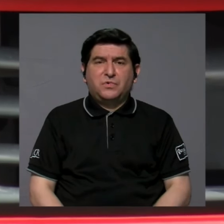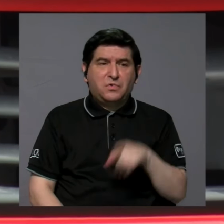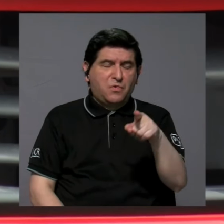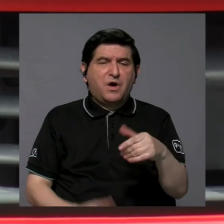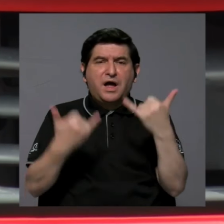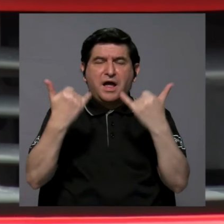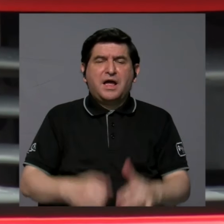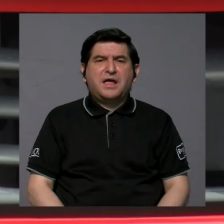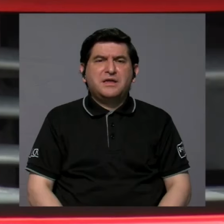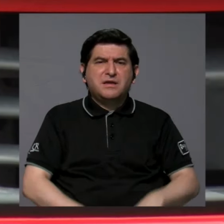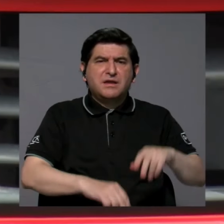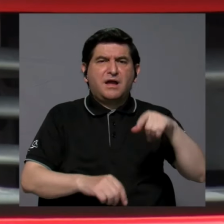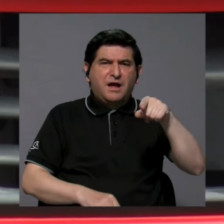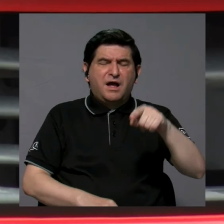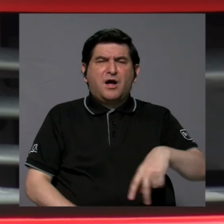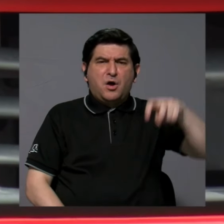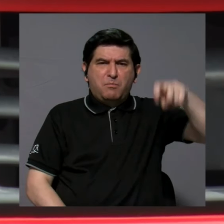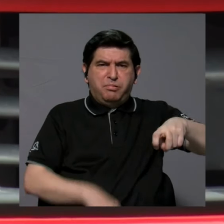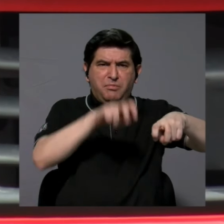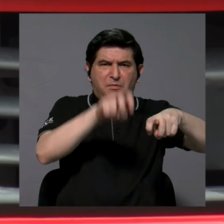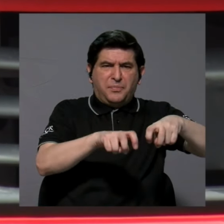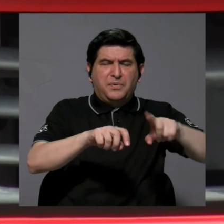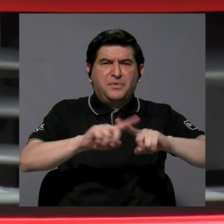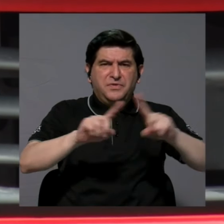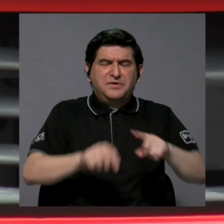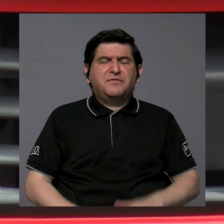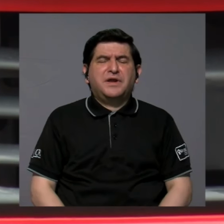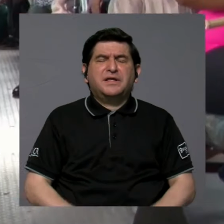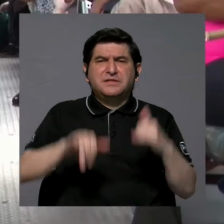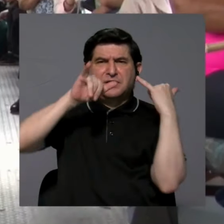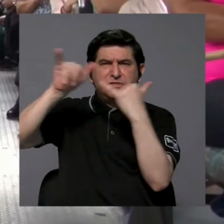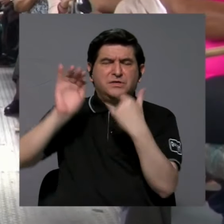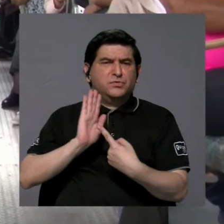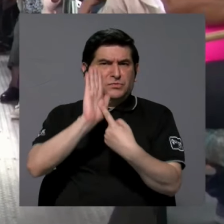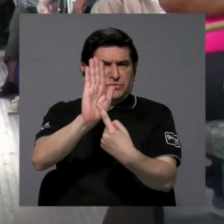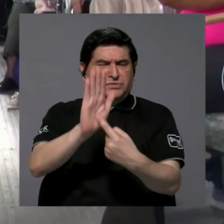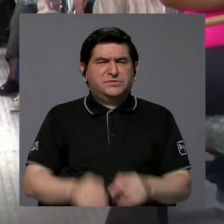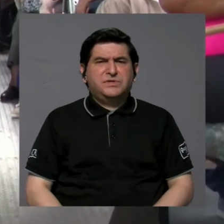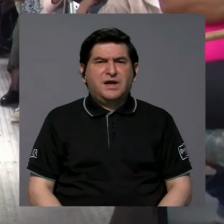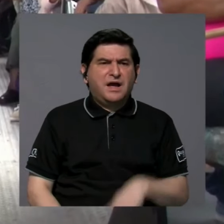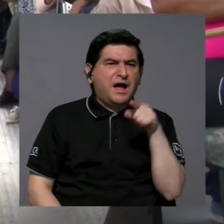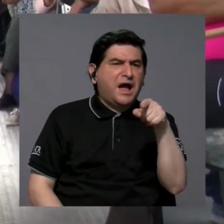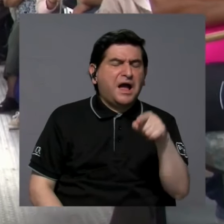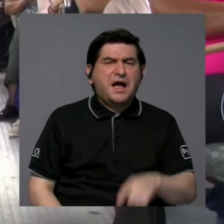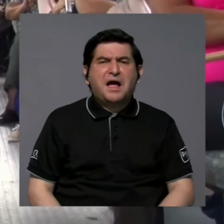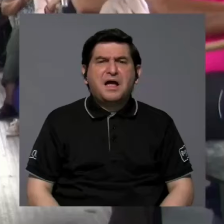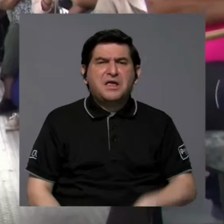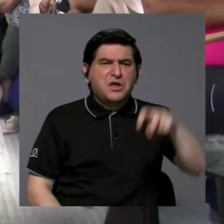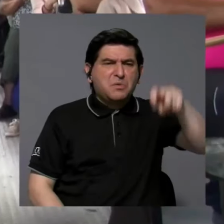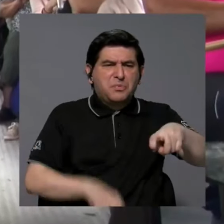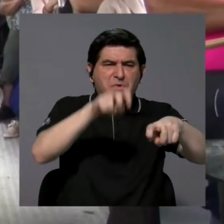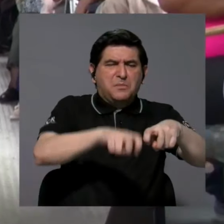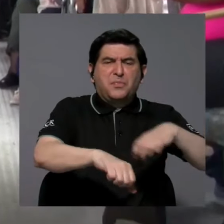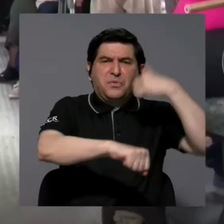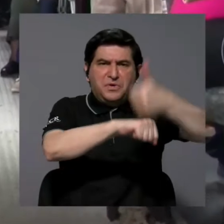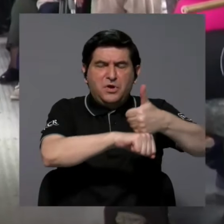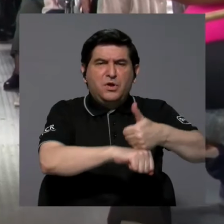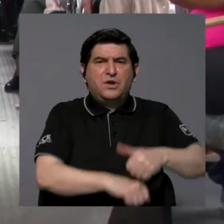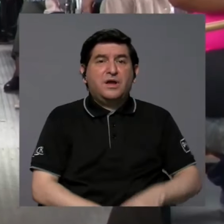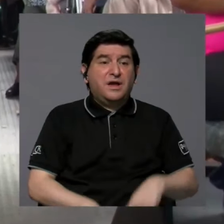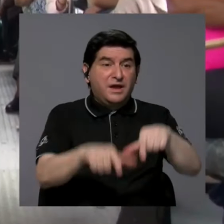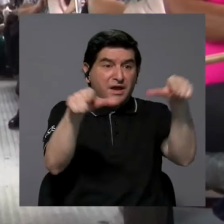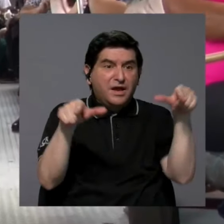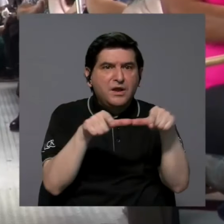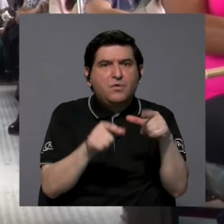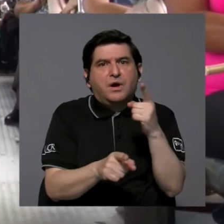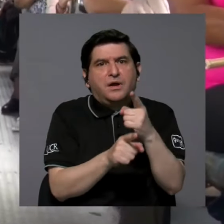colocado asientos, lo hemos encontrado en muchísimas de las denuncias recientes, ponen asientos en lugar donde va la